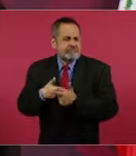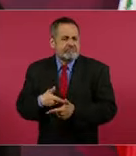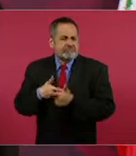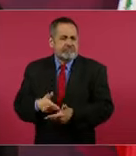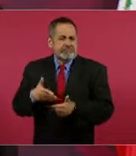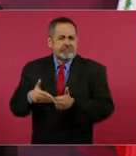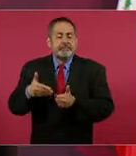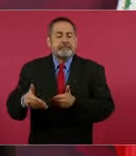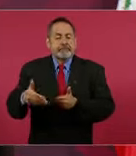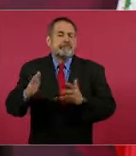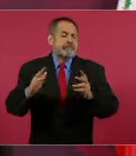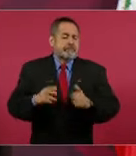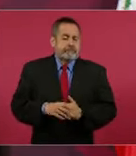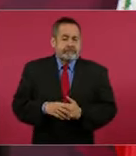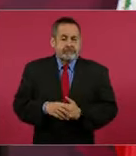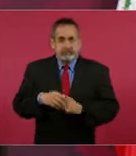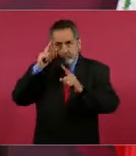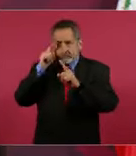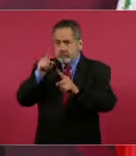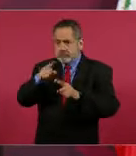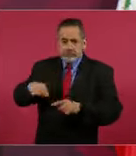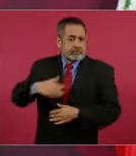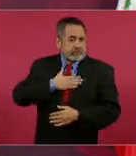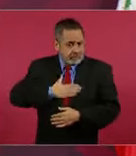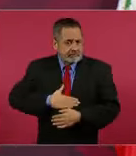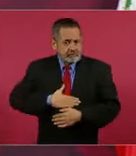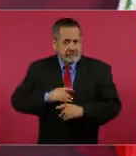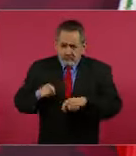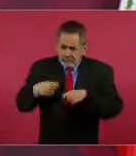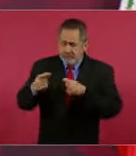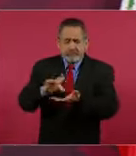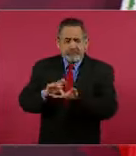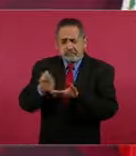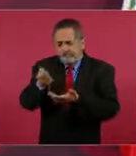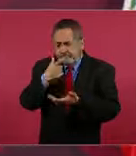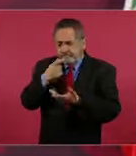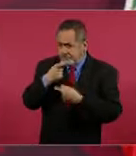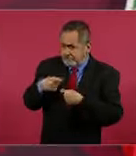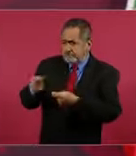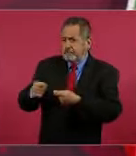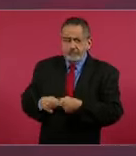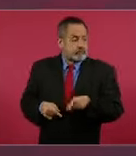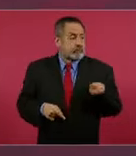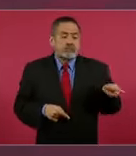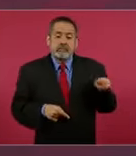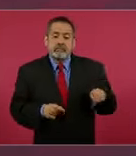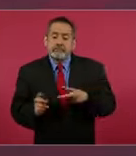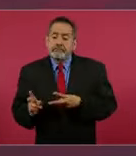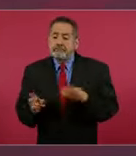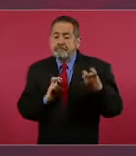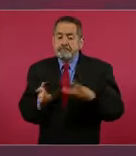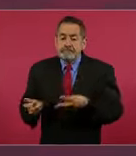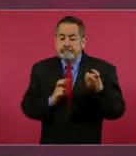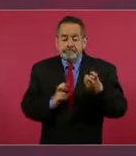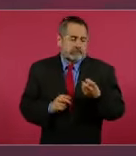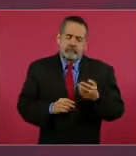Más cuando se trata de una causa justa. Imagínense enterarse de que se están robando el dinero, que es del